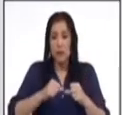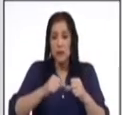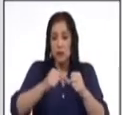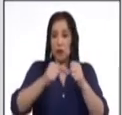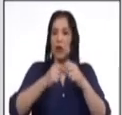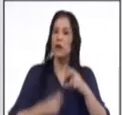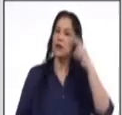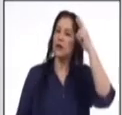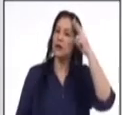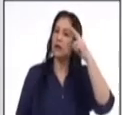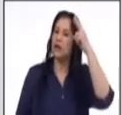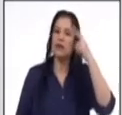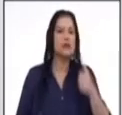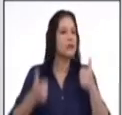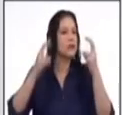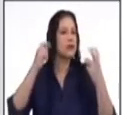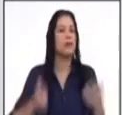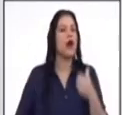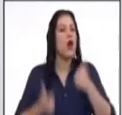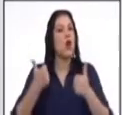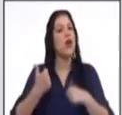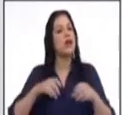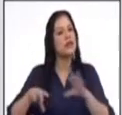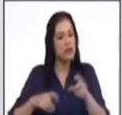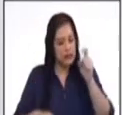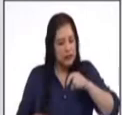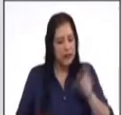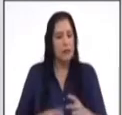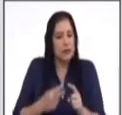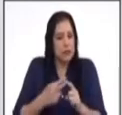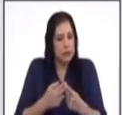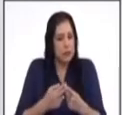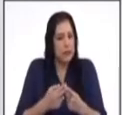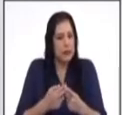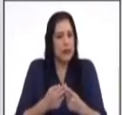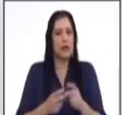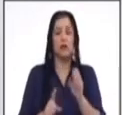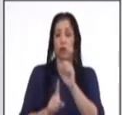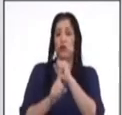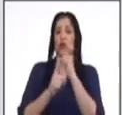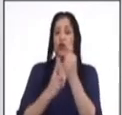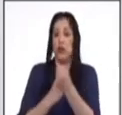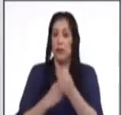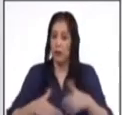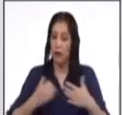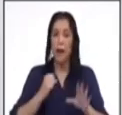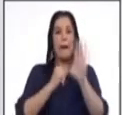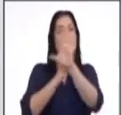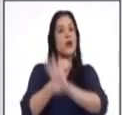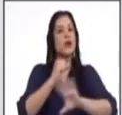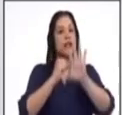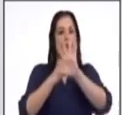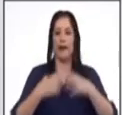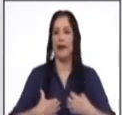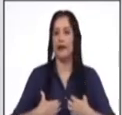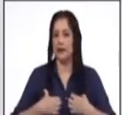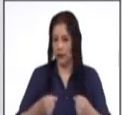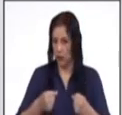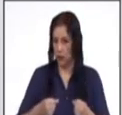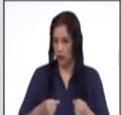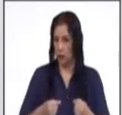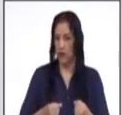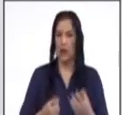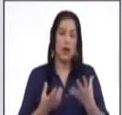continuaremos reflexionando sobre qué acciones debemos emprender como sociedad para proteger nuestra salud.